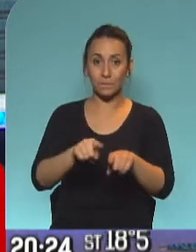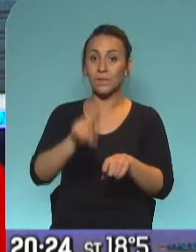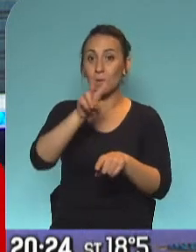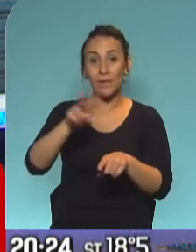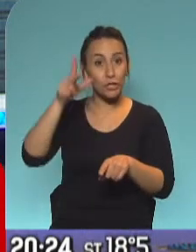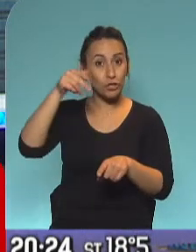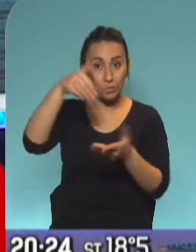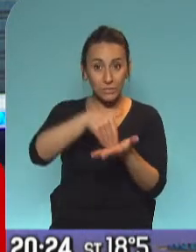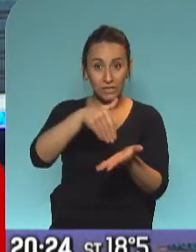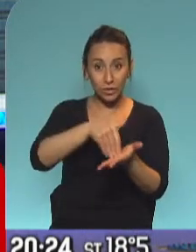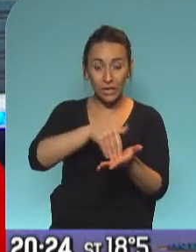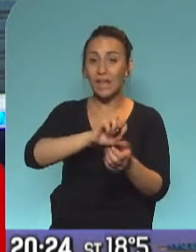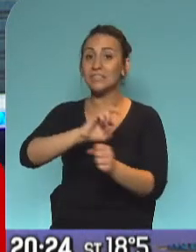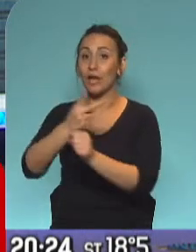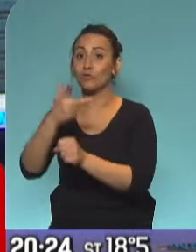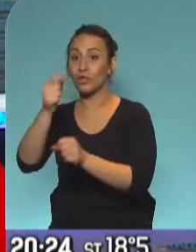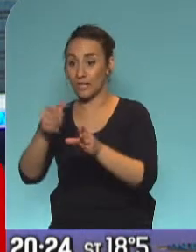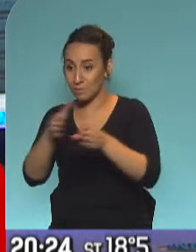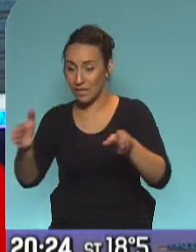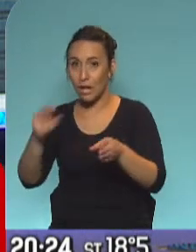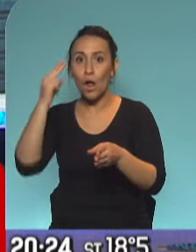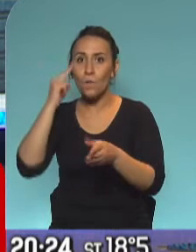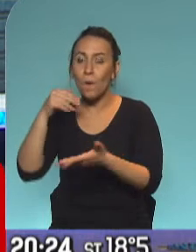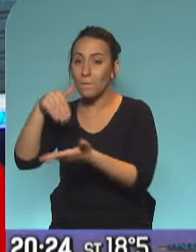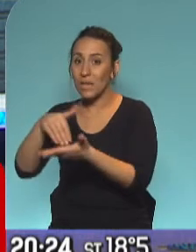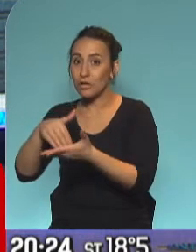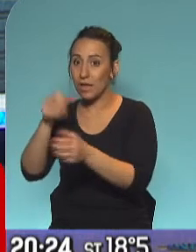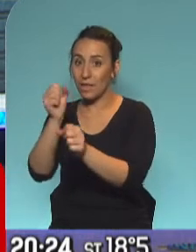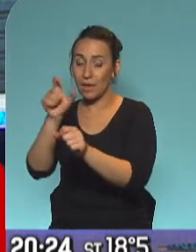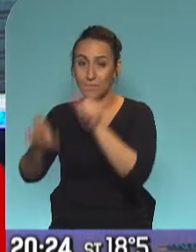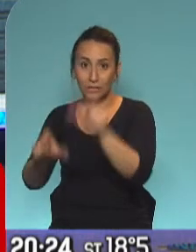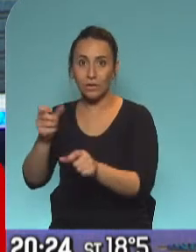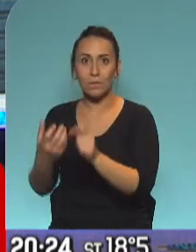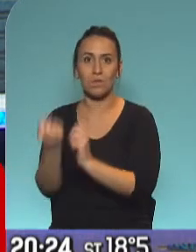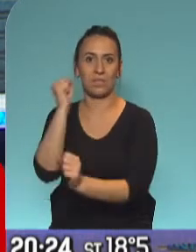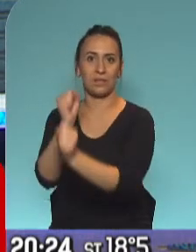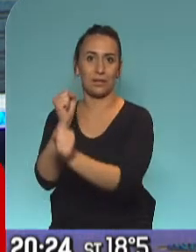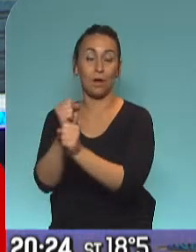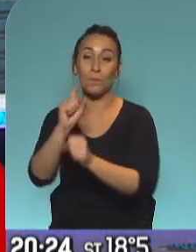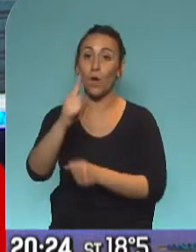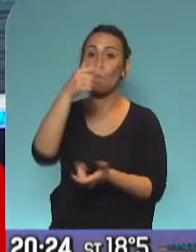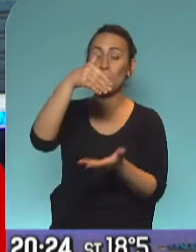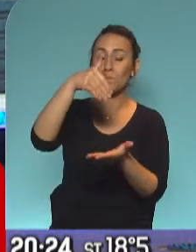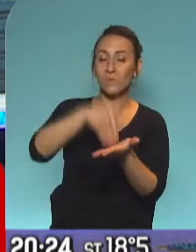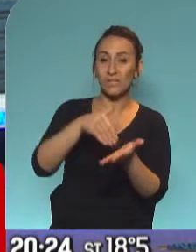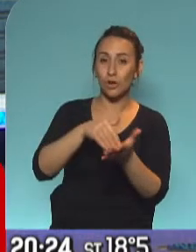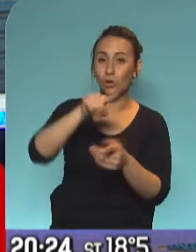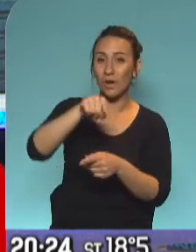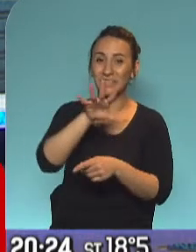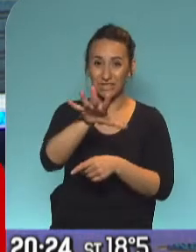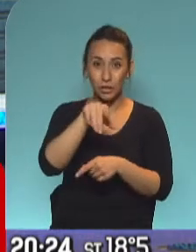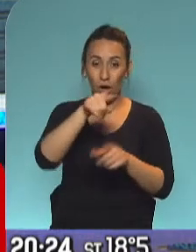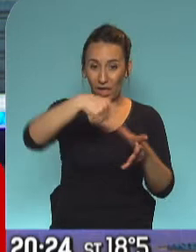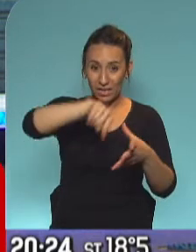segundo trimestre se detectaron 9 millones de personas trabajando pero un millón y medio casi de personas que no